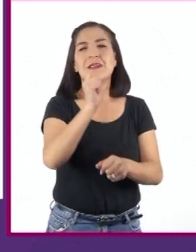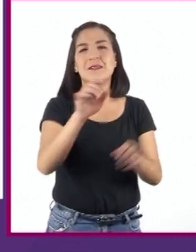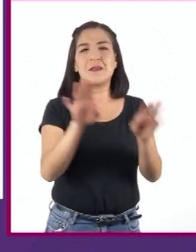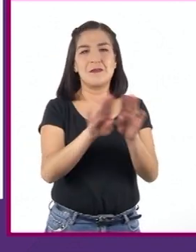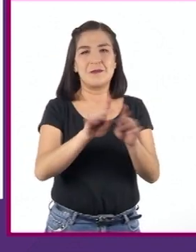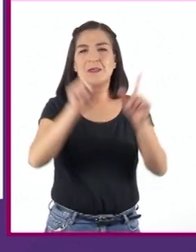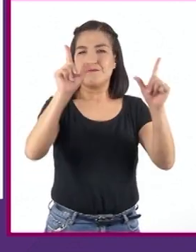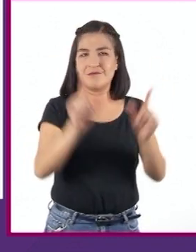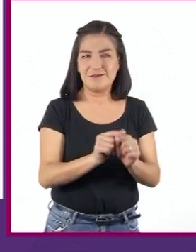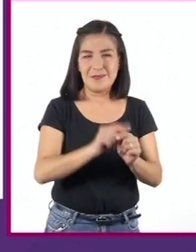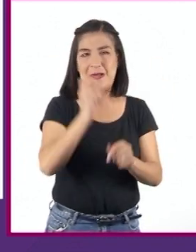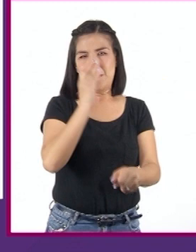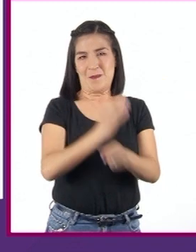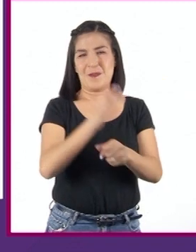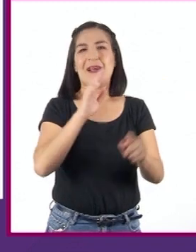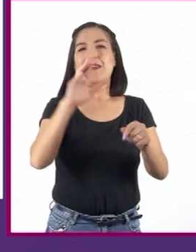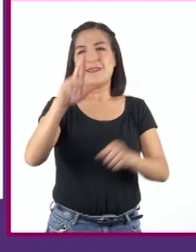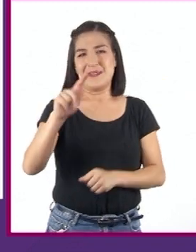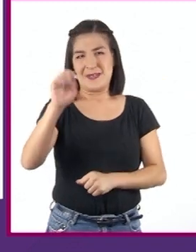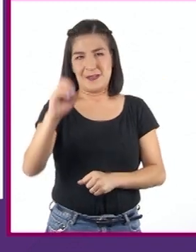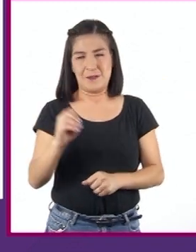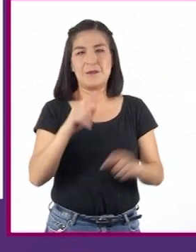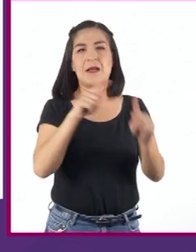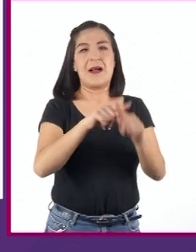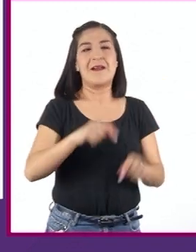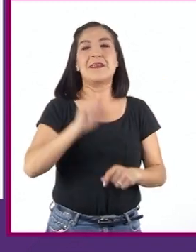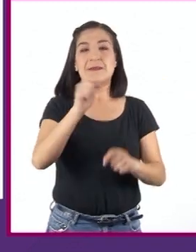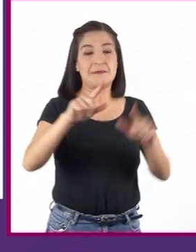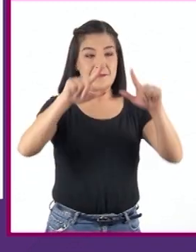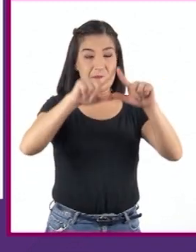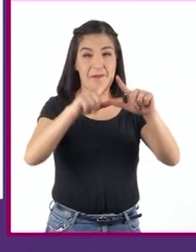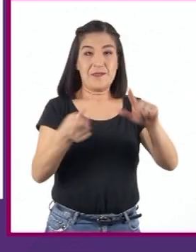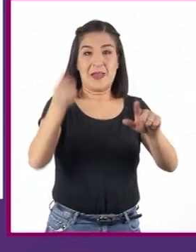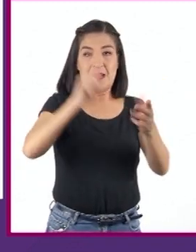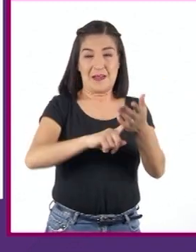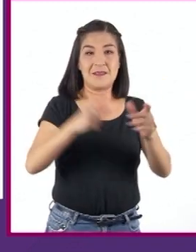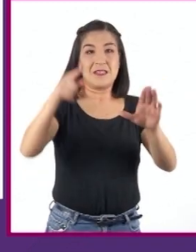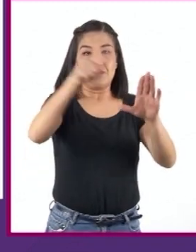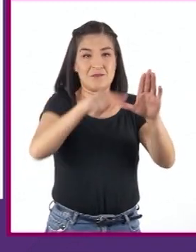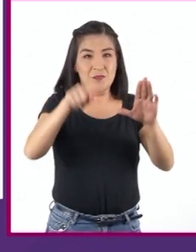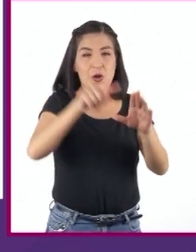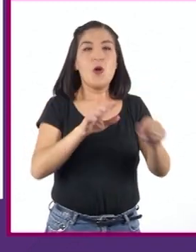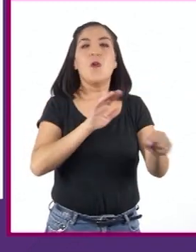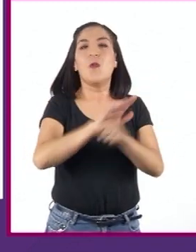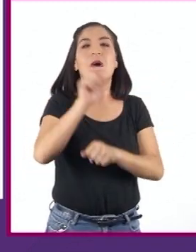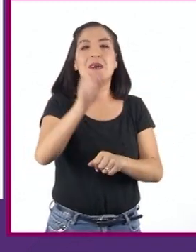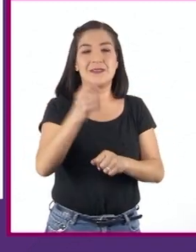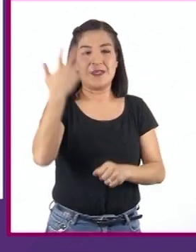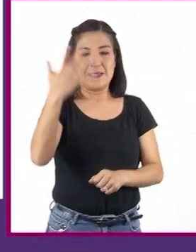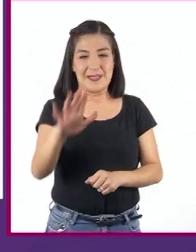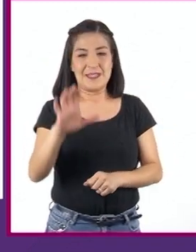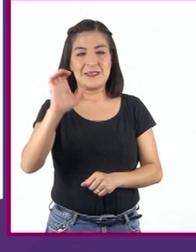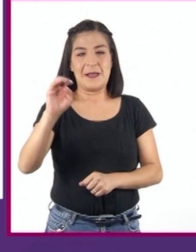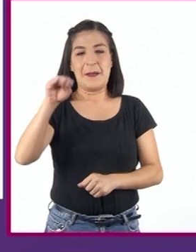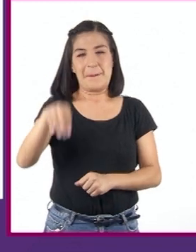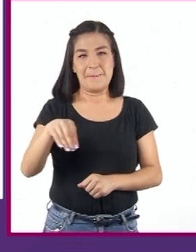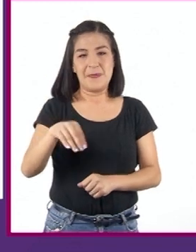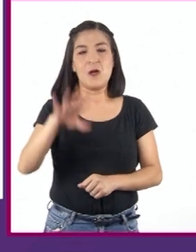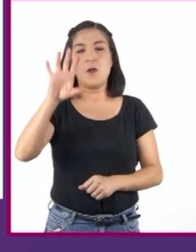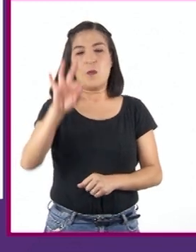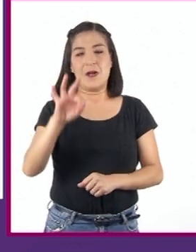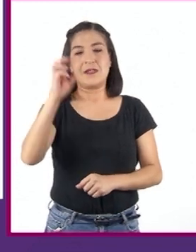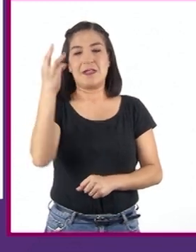a nuestro reto. El área de un triángulo equilátero de 10 centímetros por lado es de